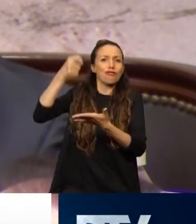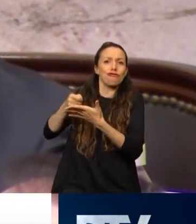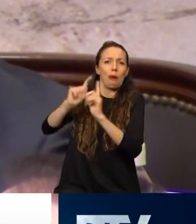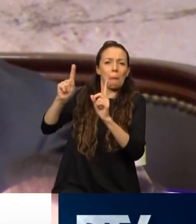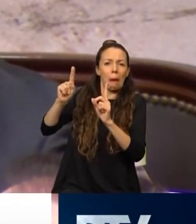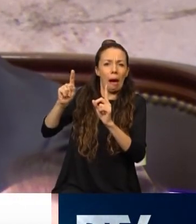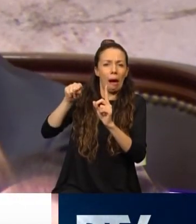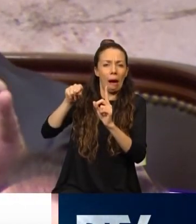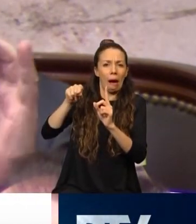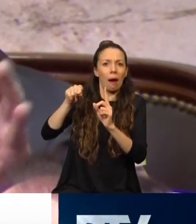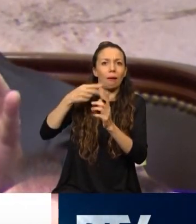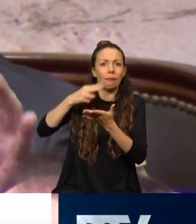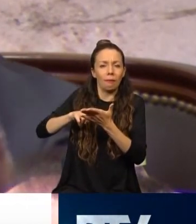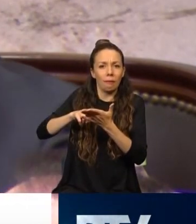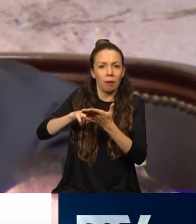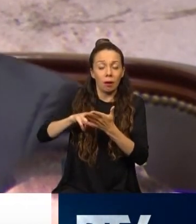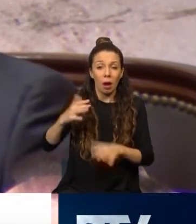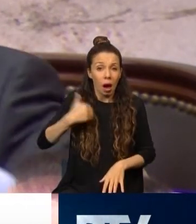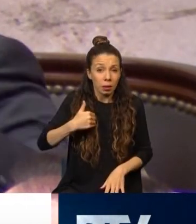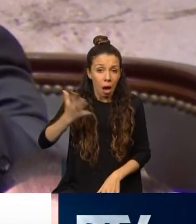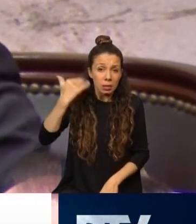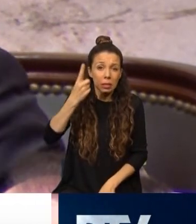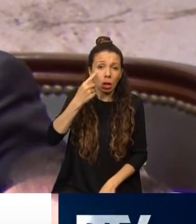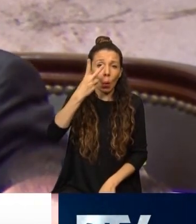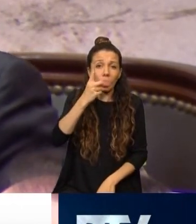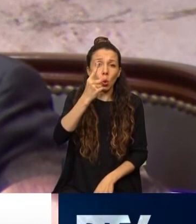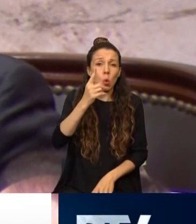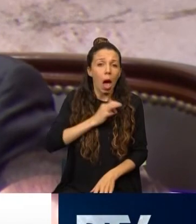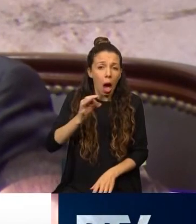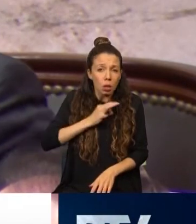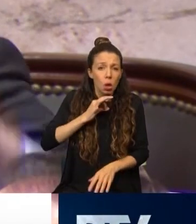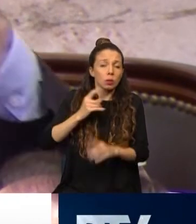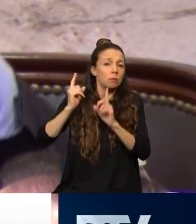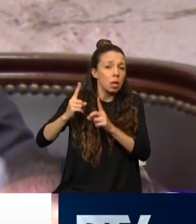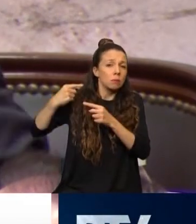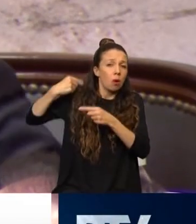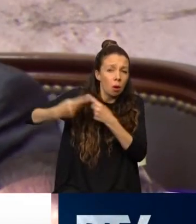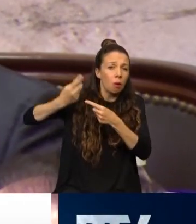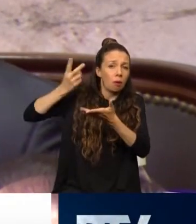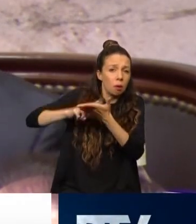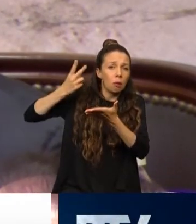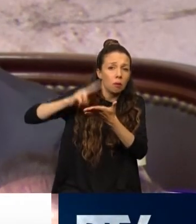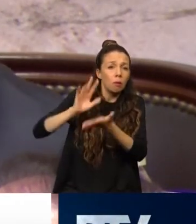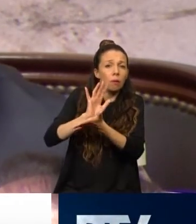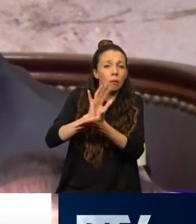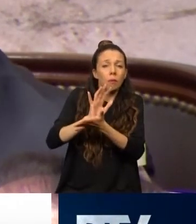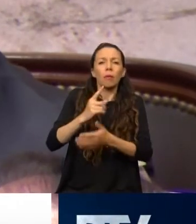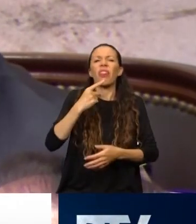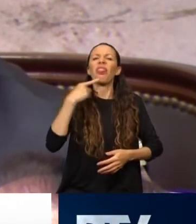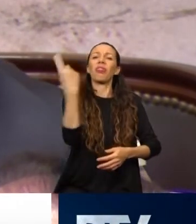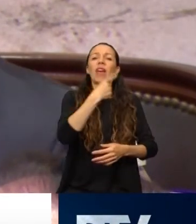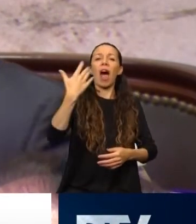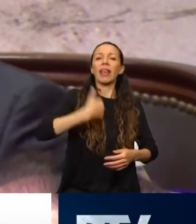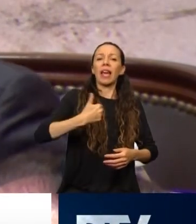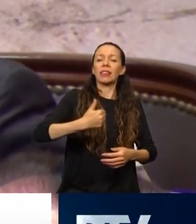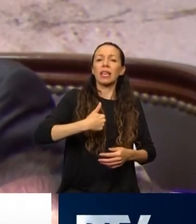Argentina lo ha aplicado durante los últimos 121 años, durante 111. De ser el país más rico del mundo, somos